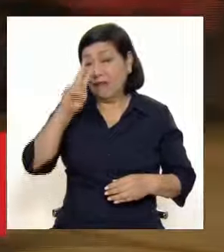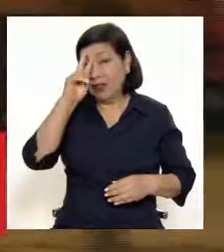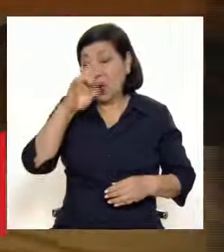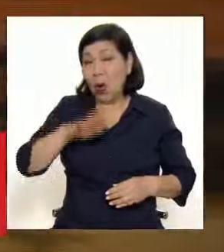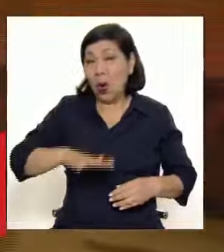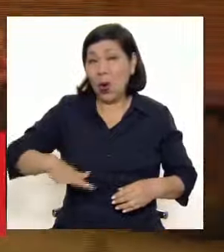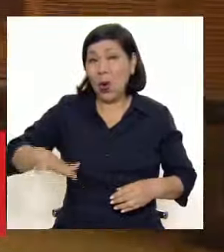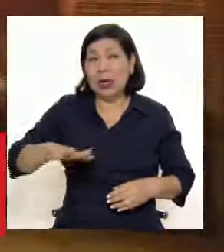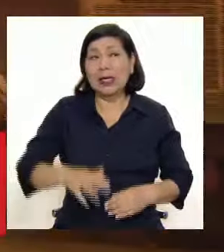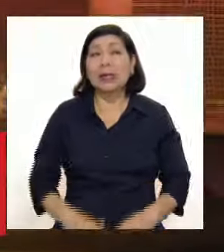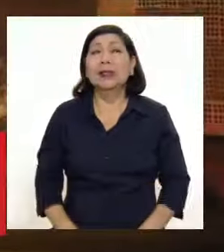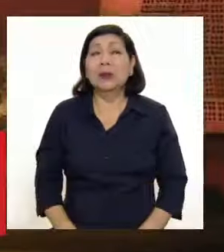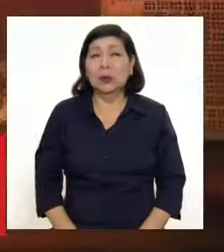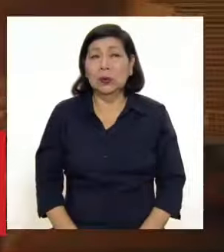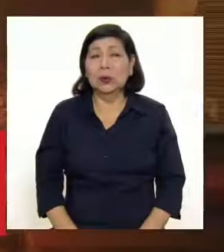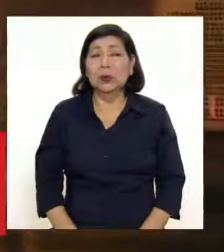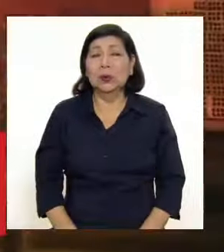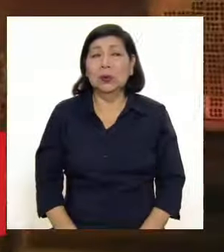Victoria.